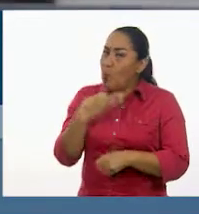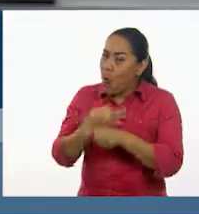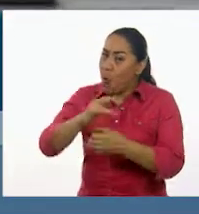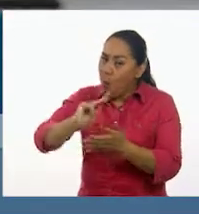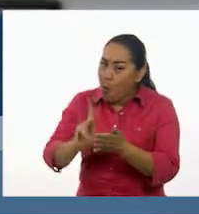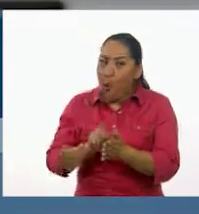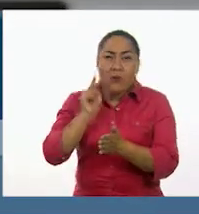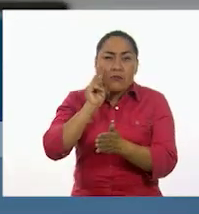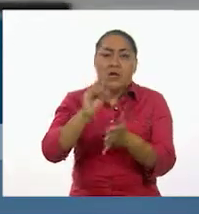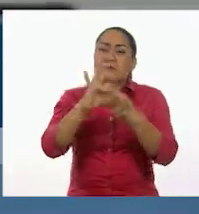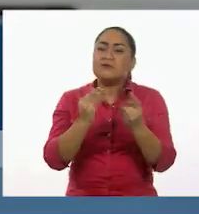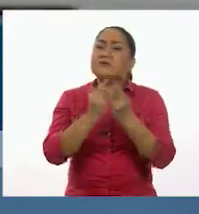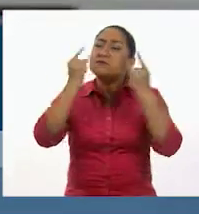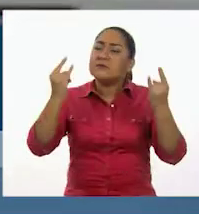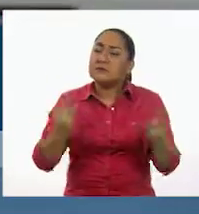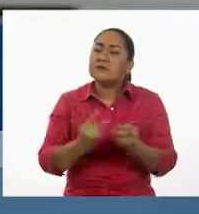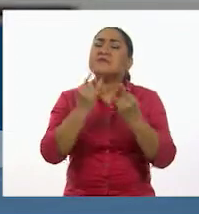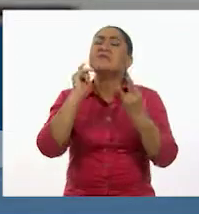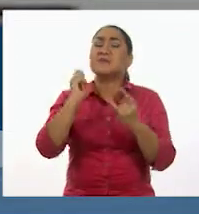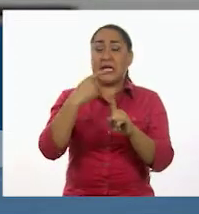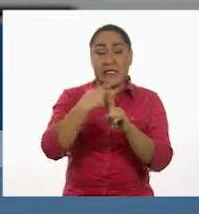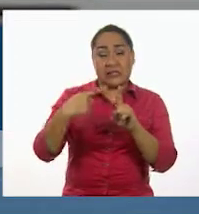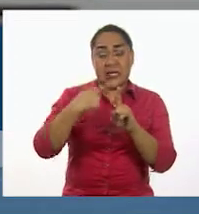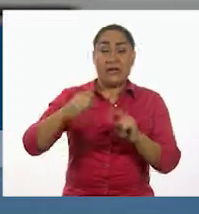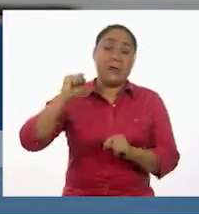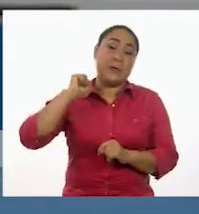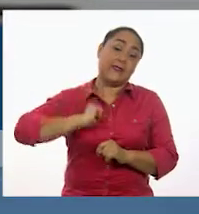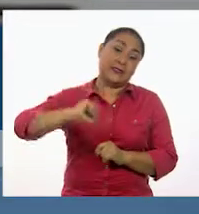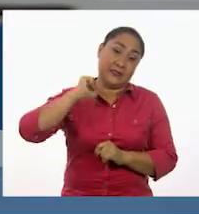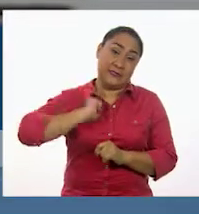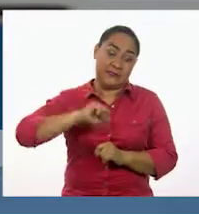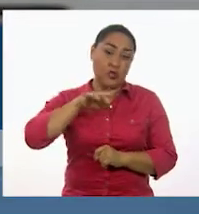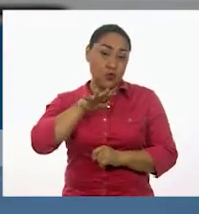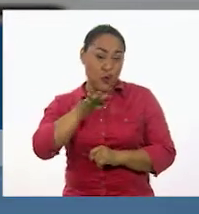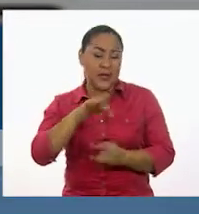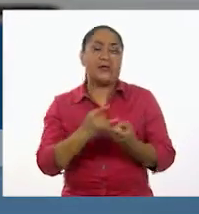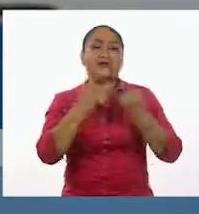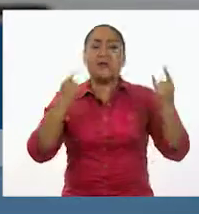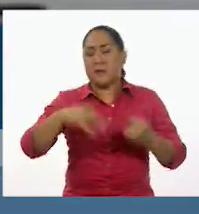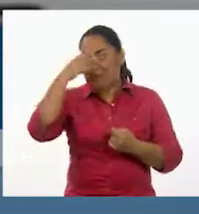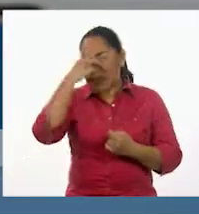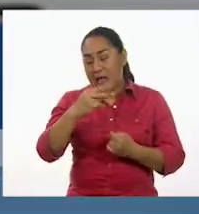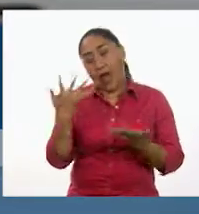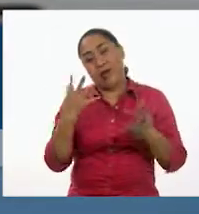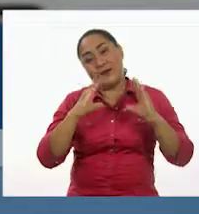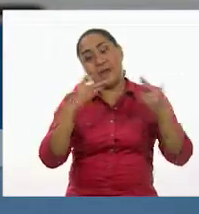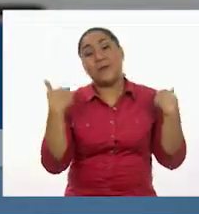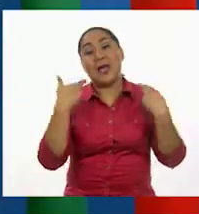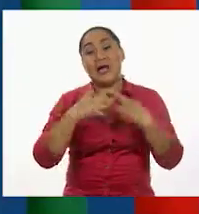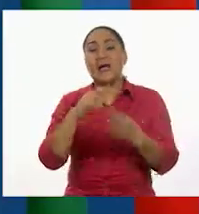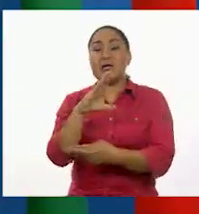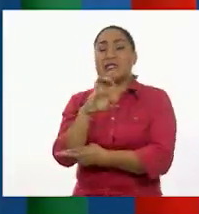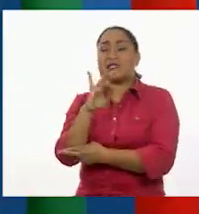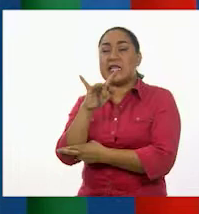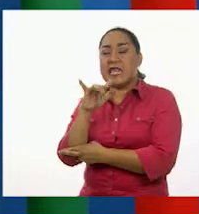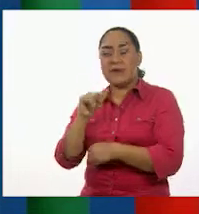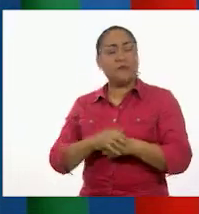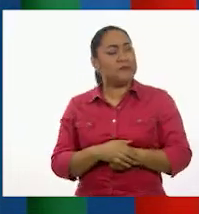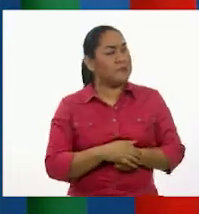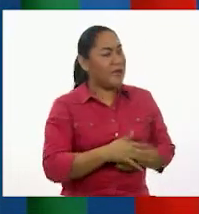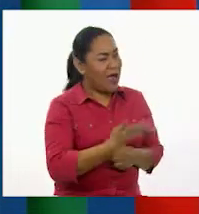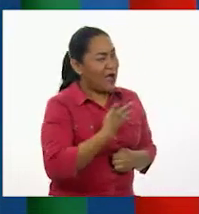los acontecimientos de la primera mitad del siglo XIX en la historia de México con la maestra Cecilia. Sí, Tom, tienes